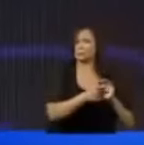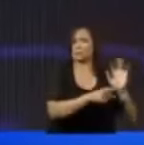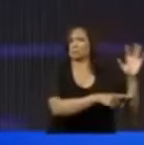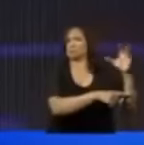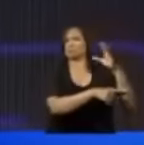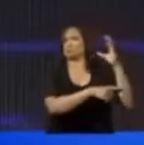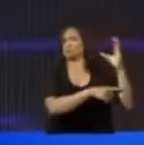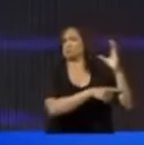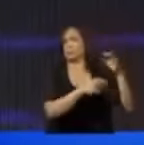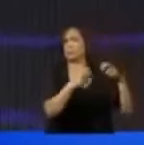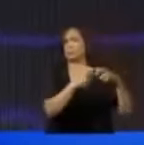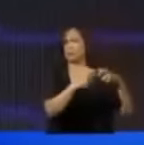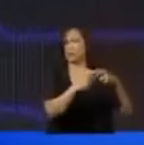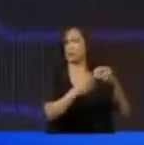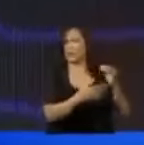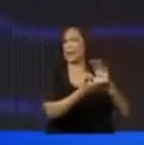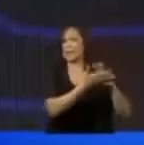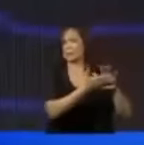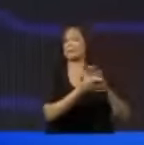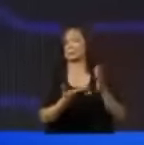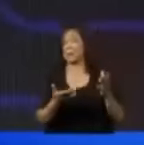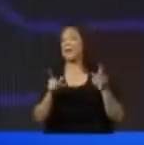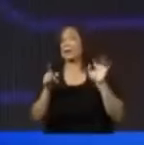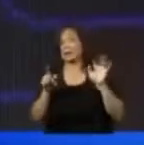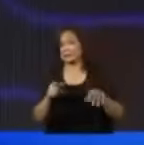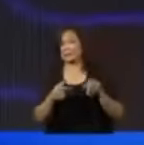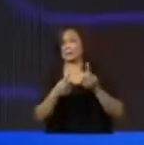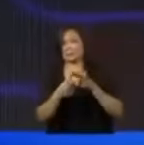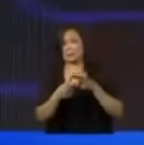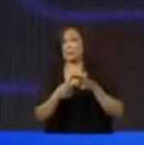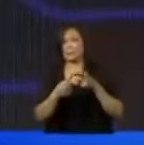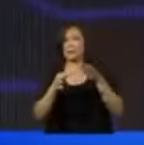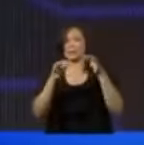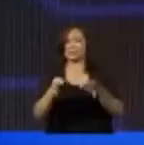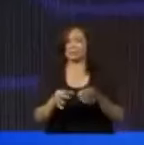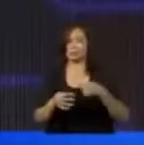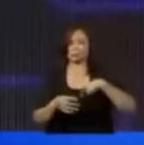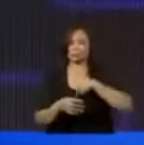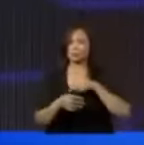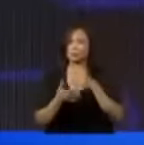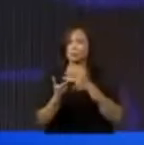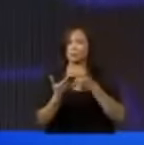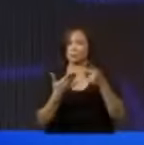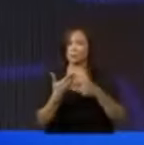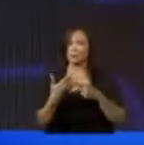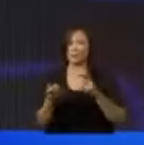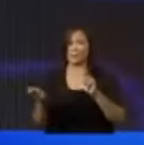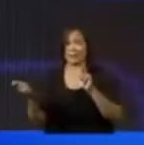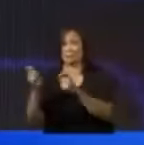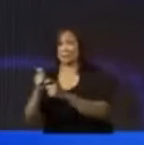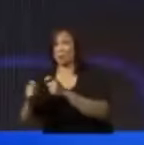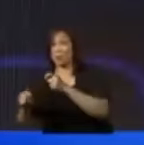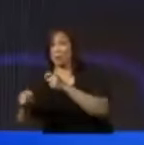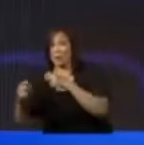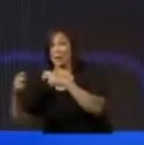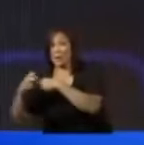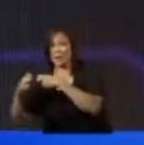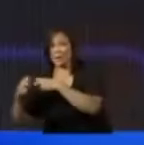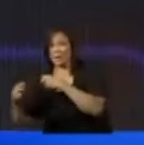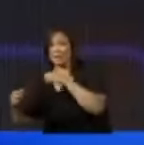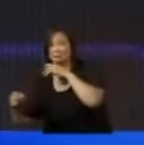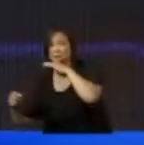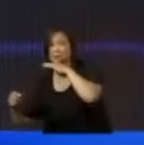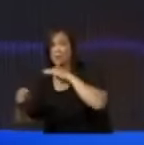dependiente de energías renovables. Esa sería una de las primeras medidas que tendríamos que adoptar, es decir, hacer el tránsito hacia un